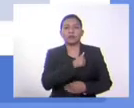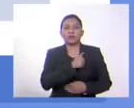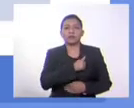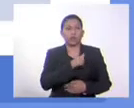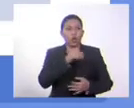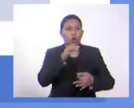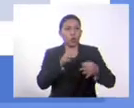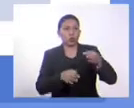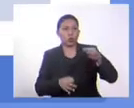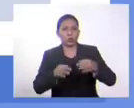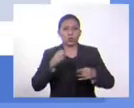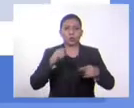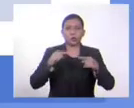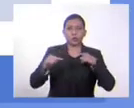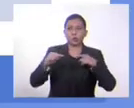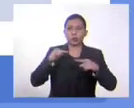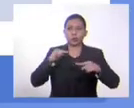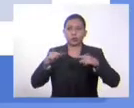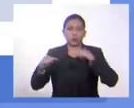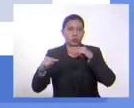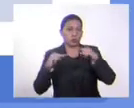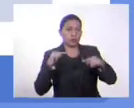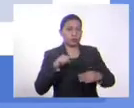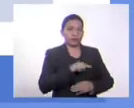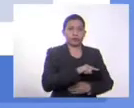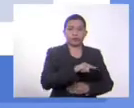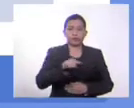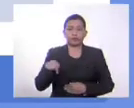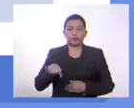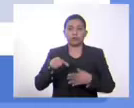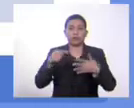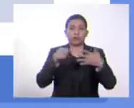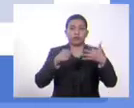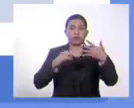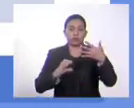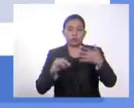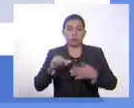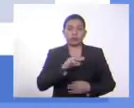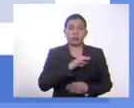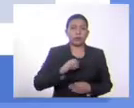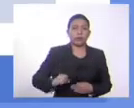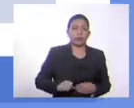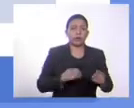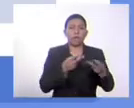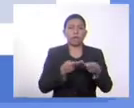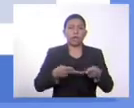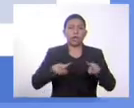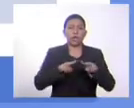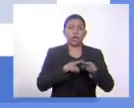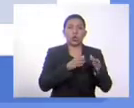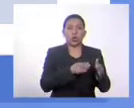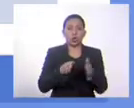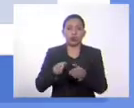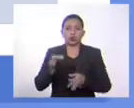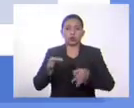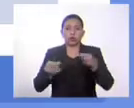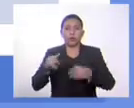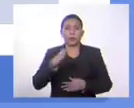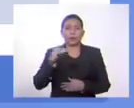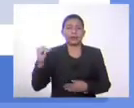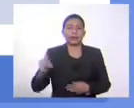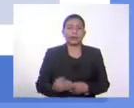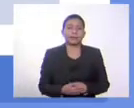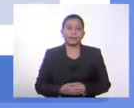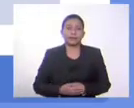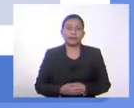normas del ordenamiento jurídico del país. Así es. Y este está integrado por 15